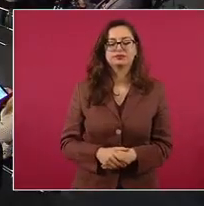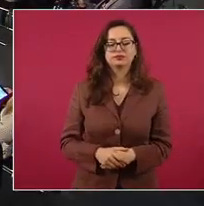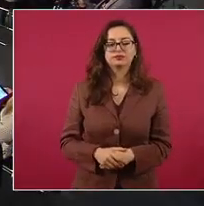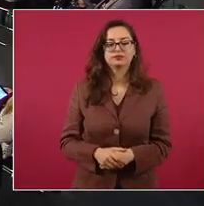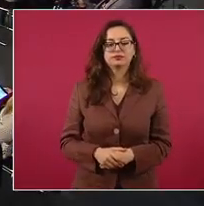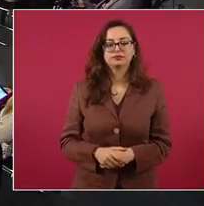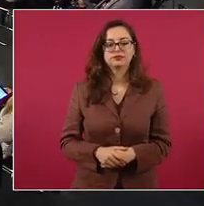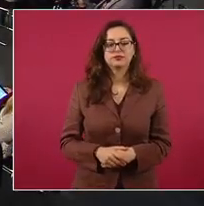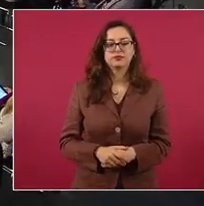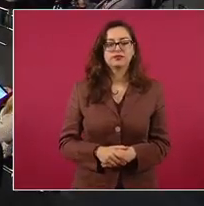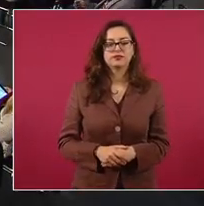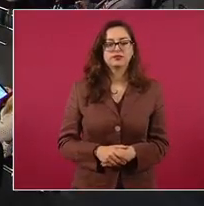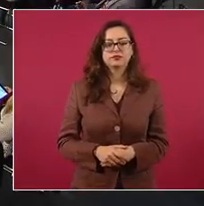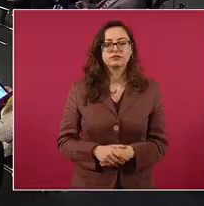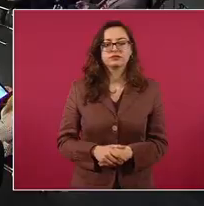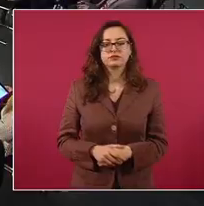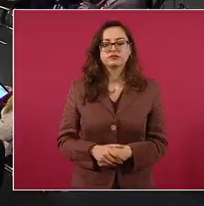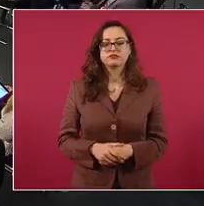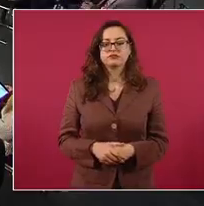Sí.